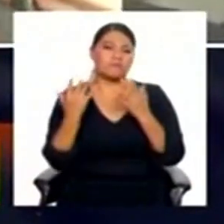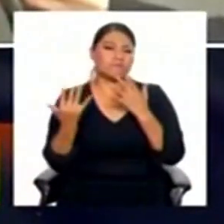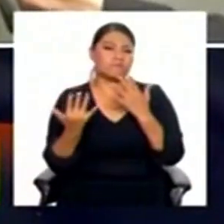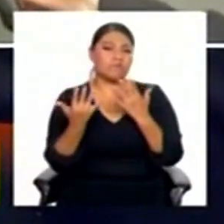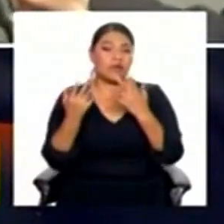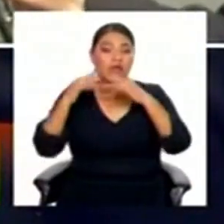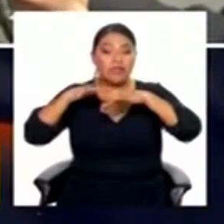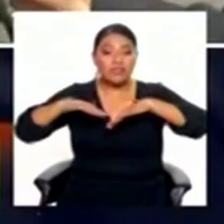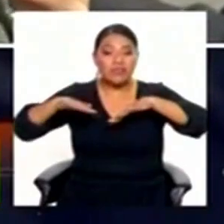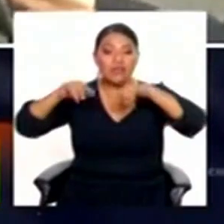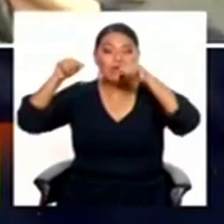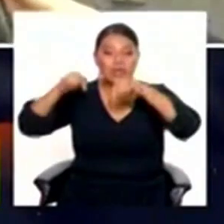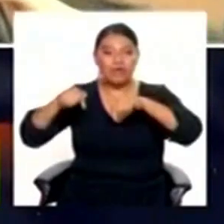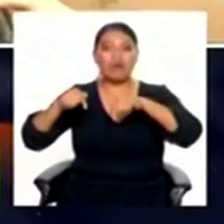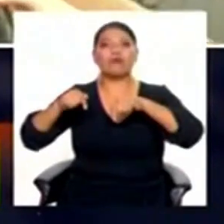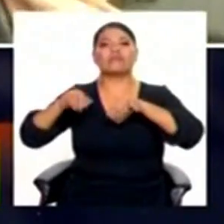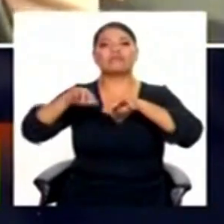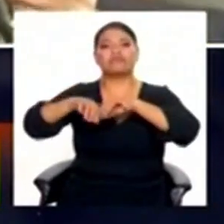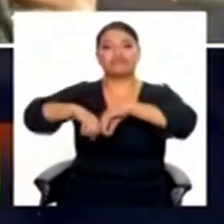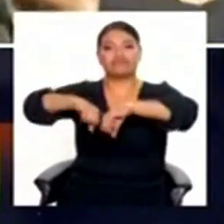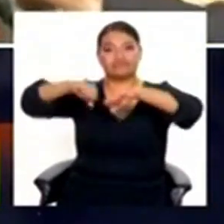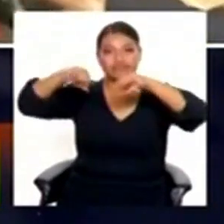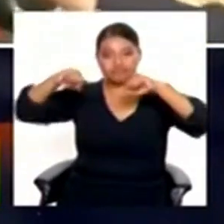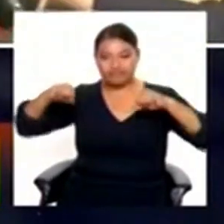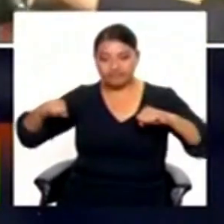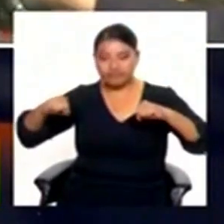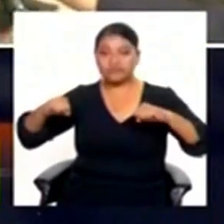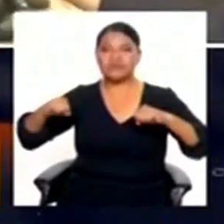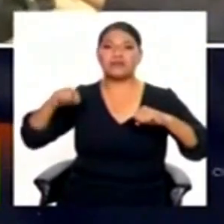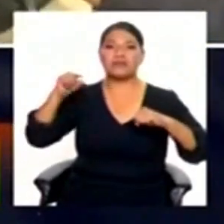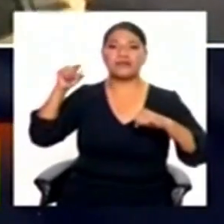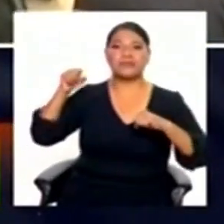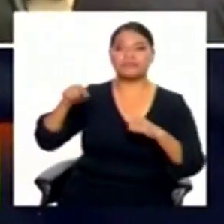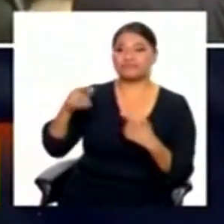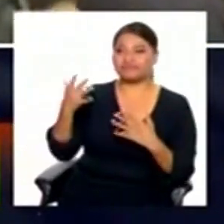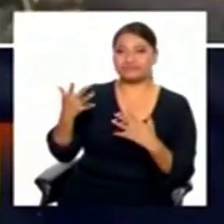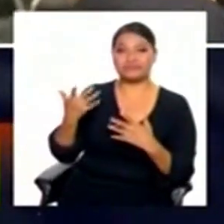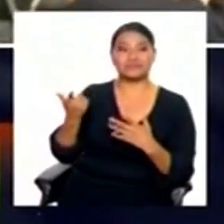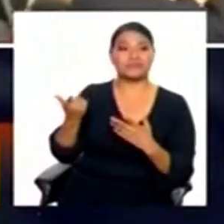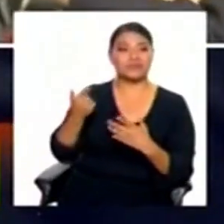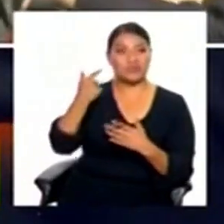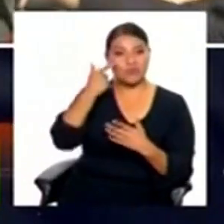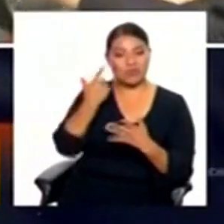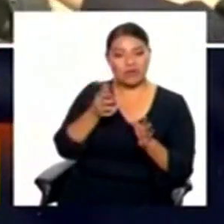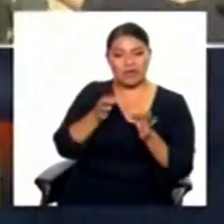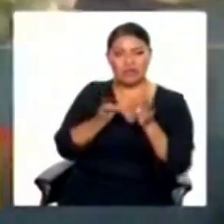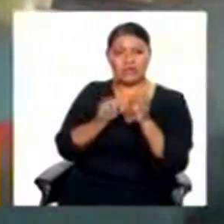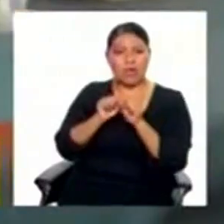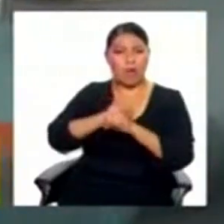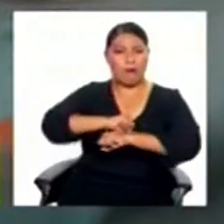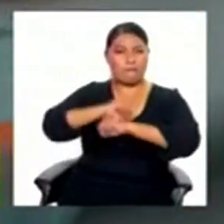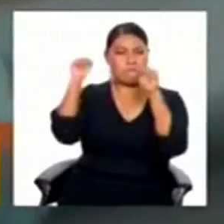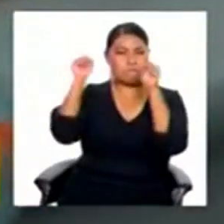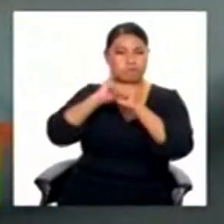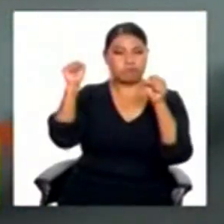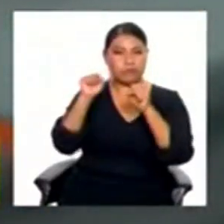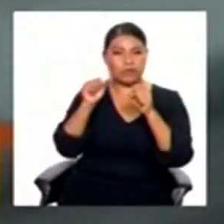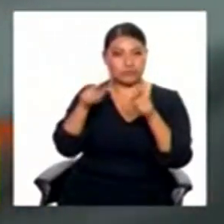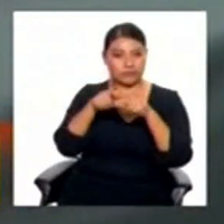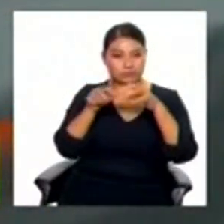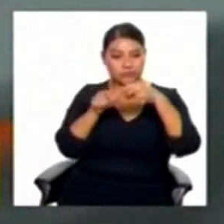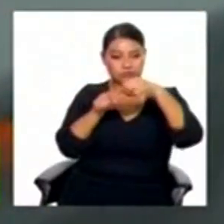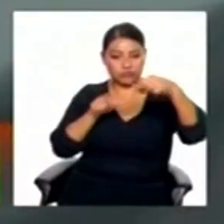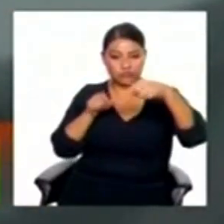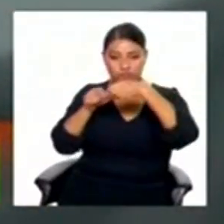debido, hemos encontrado pues que se trata, lamentablemente, del contenido de material explosivo, como es